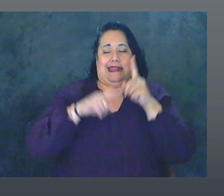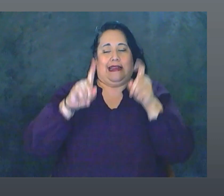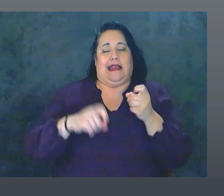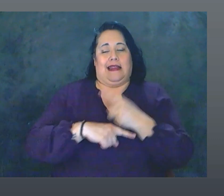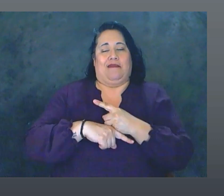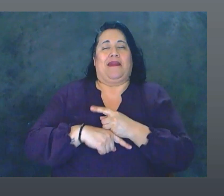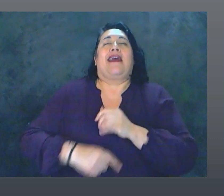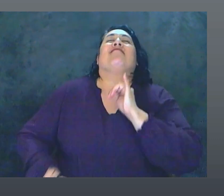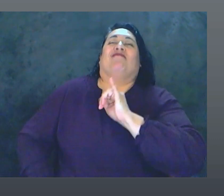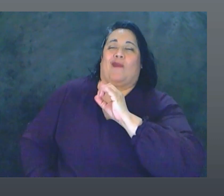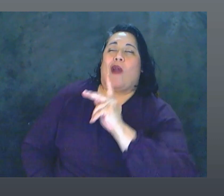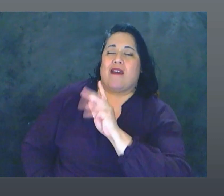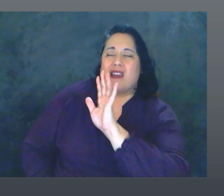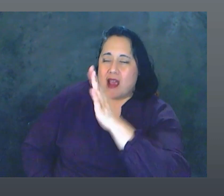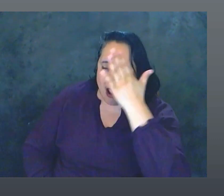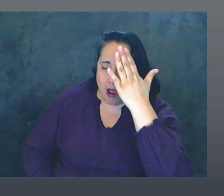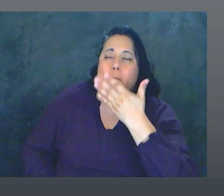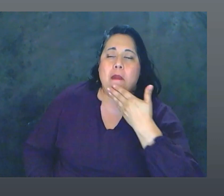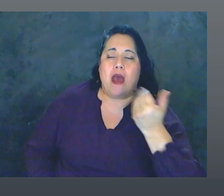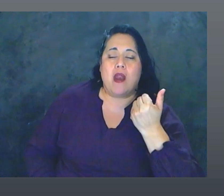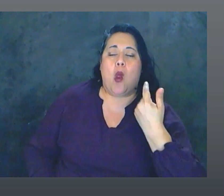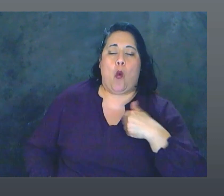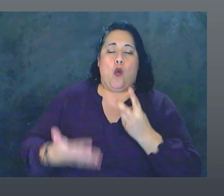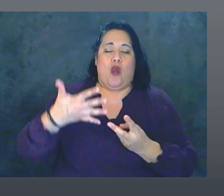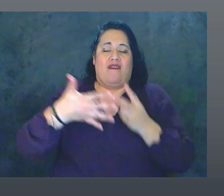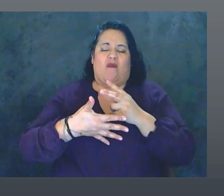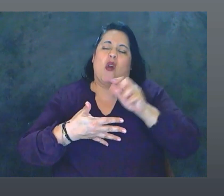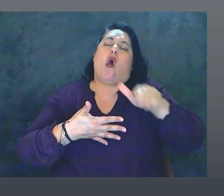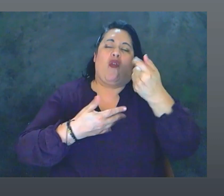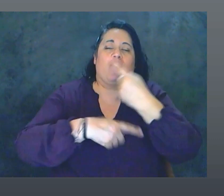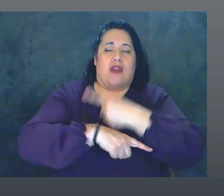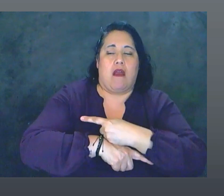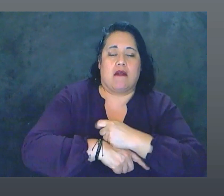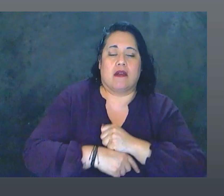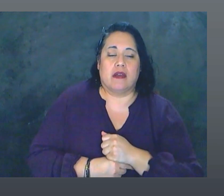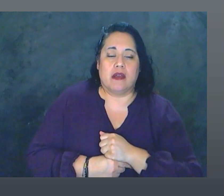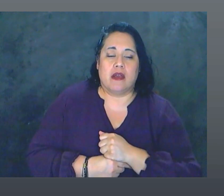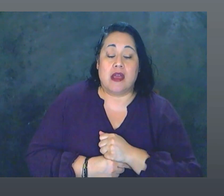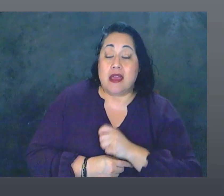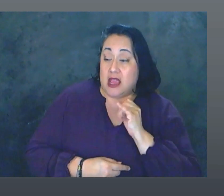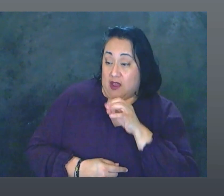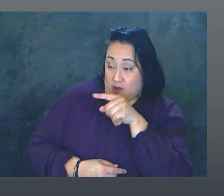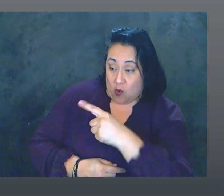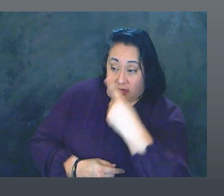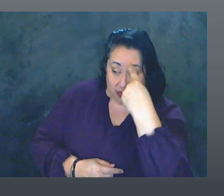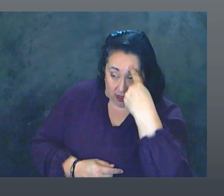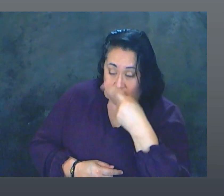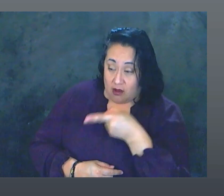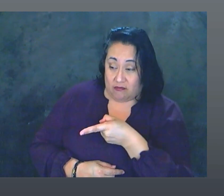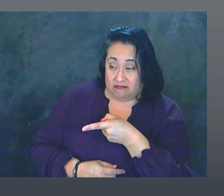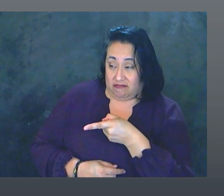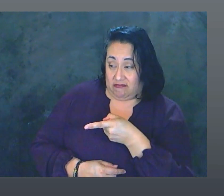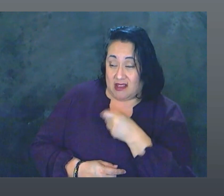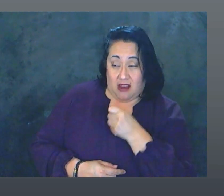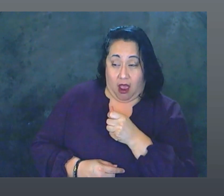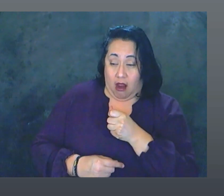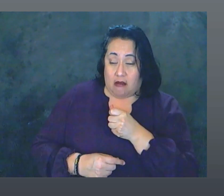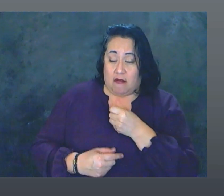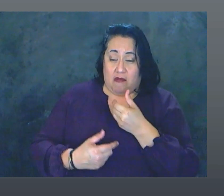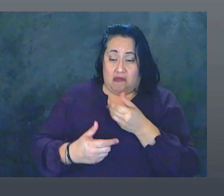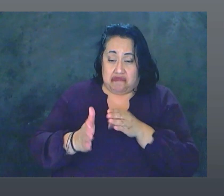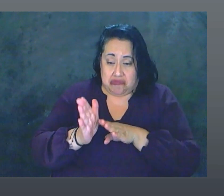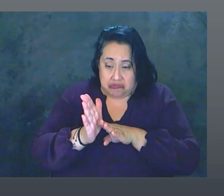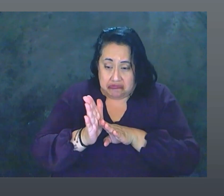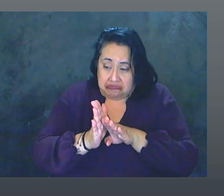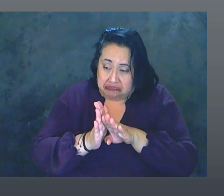examen. Ok, mejor repasamos eso otro día. Si crees que no está